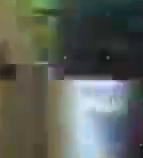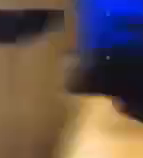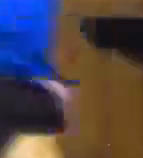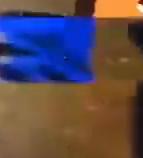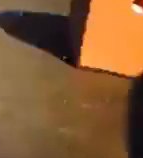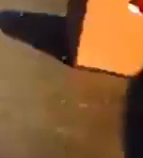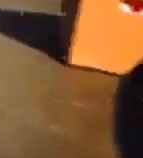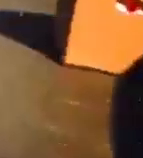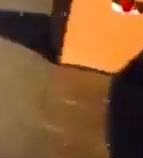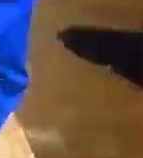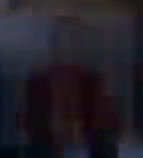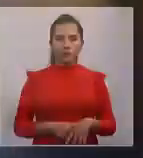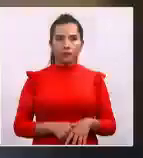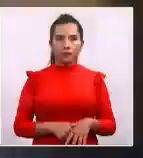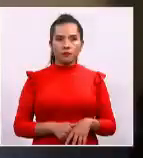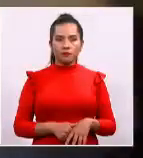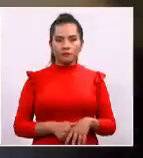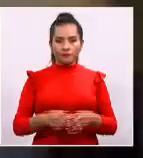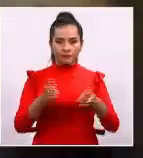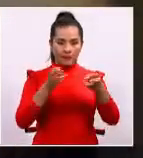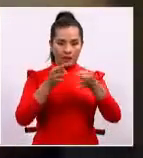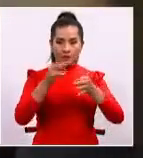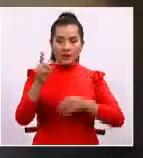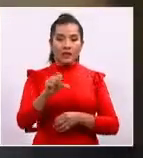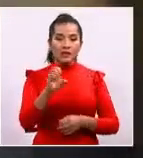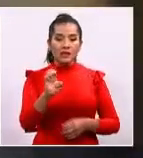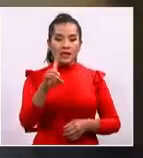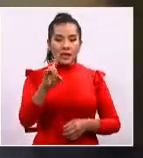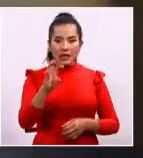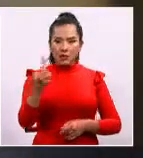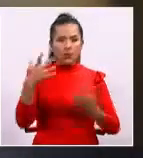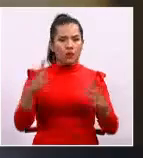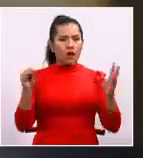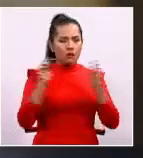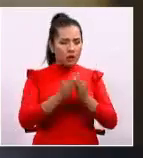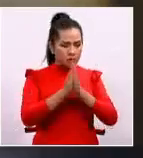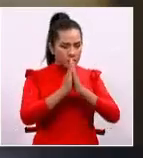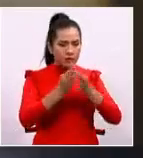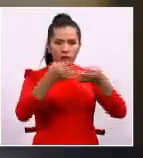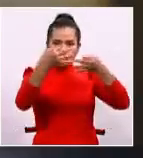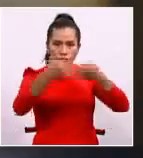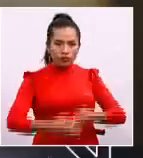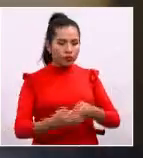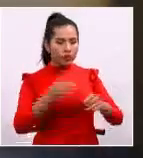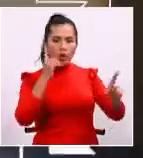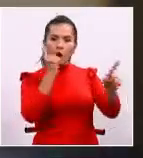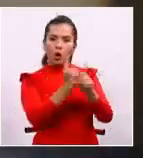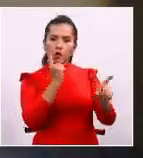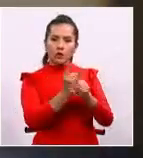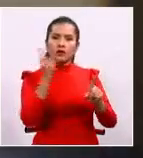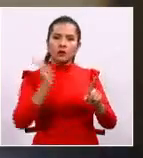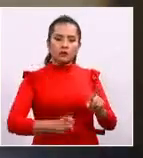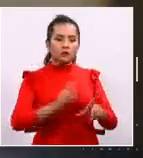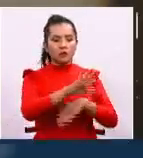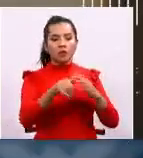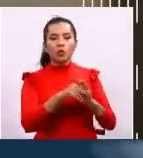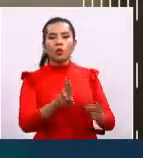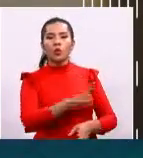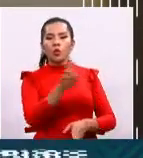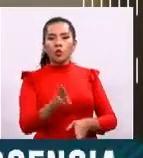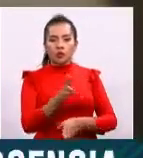El subsidio, el SEDEM, es muy, muy exigente con la calidad y con asegurar que todos los insumos que se utilizan para el